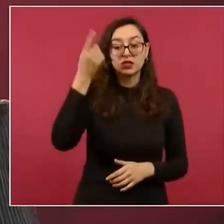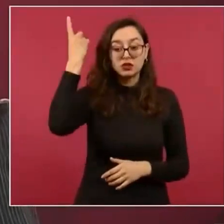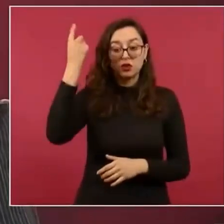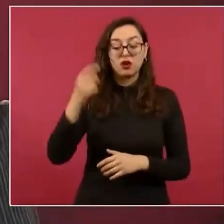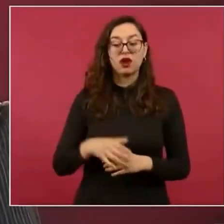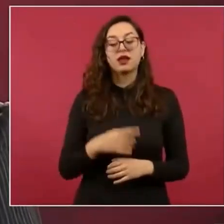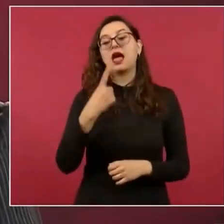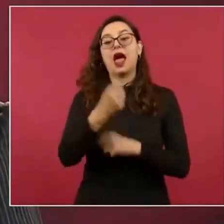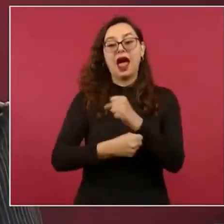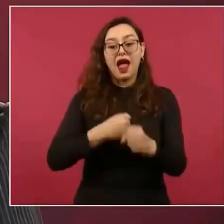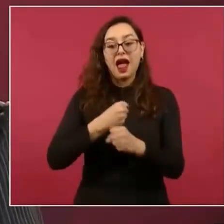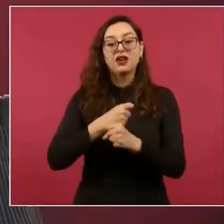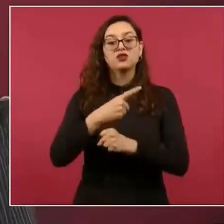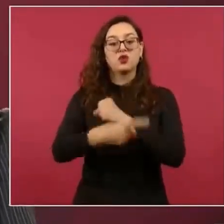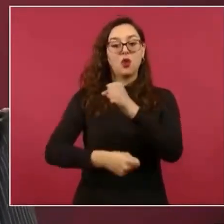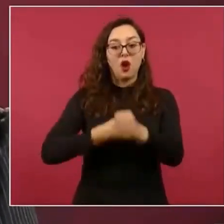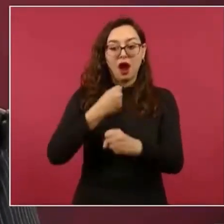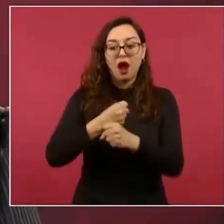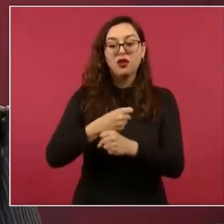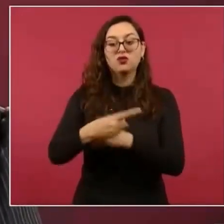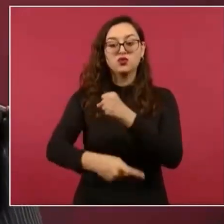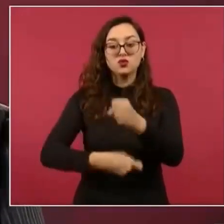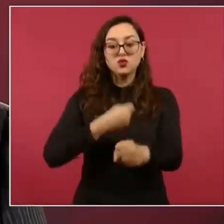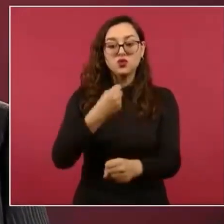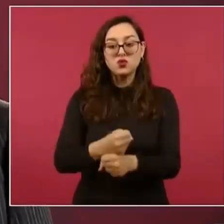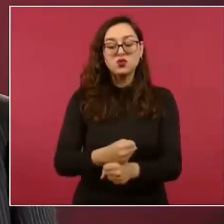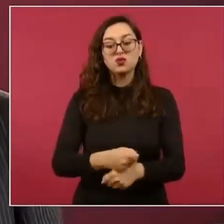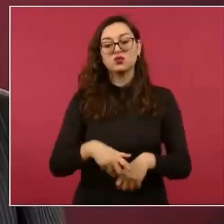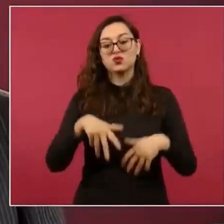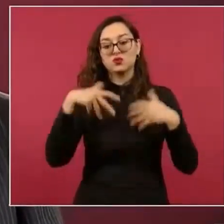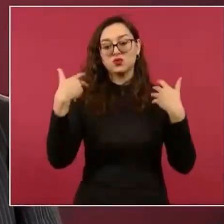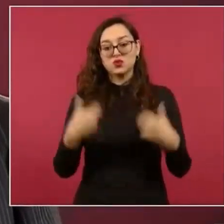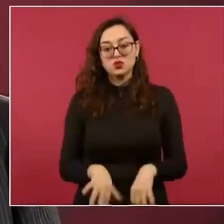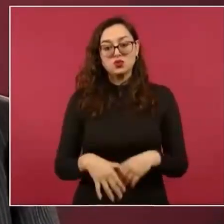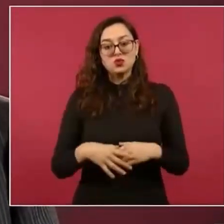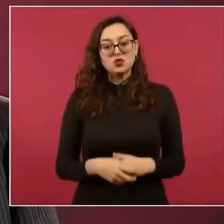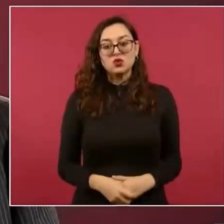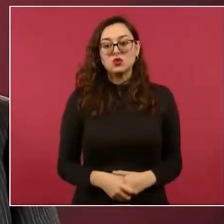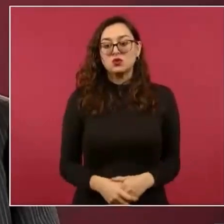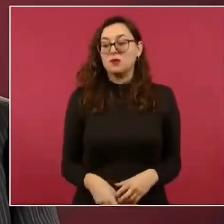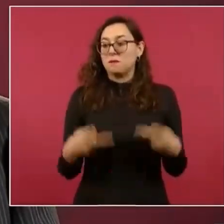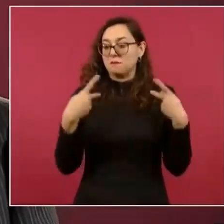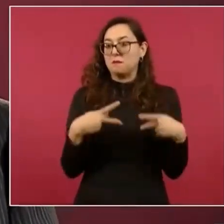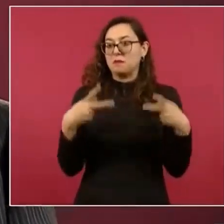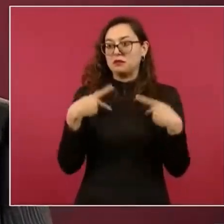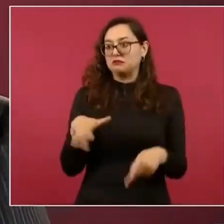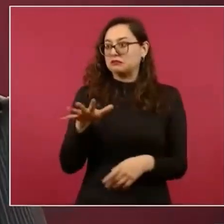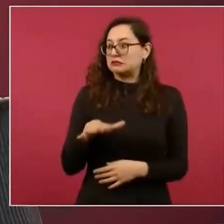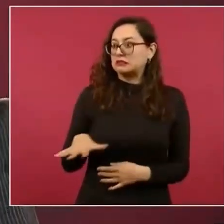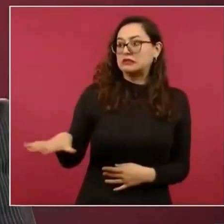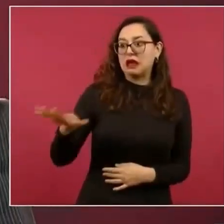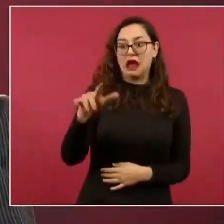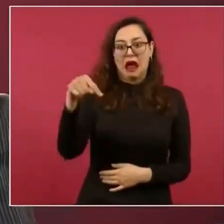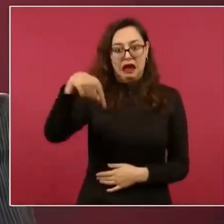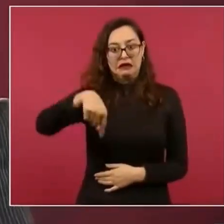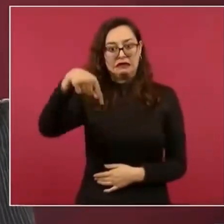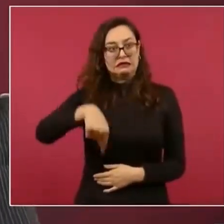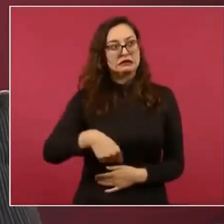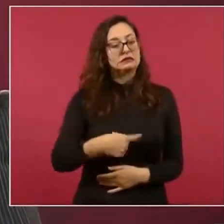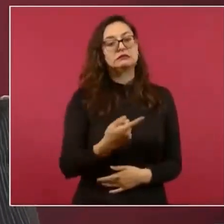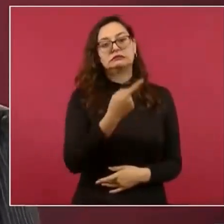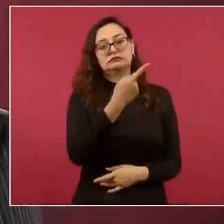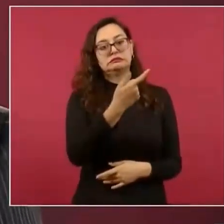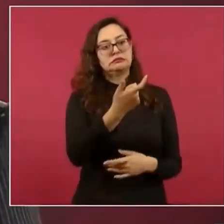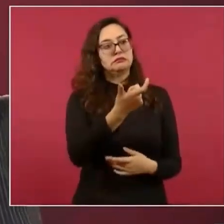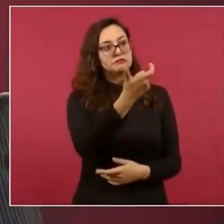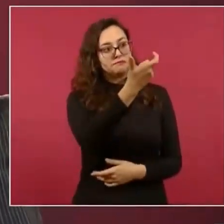año. Es la principal fuente de ingresos de nuestro país. Si el pueblo de